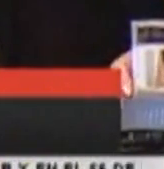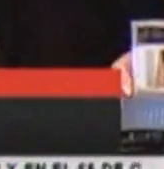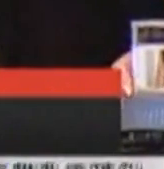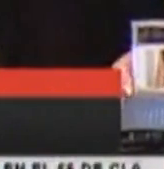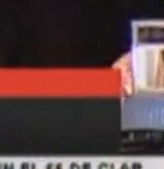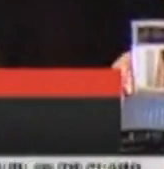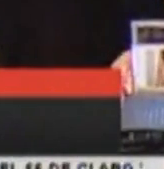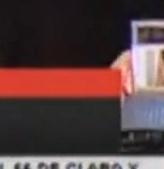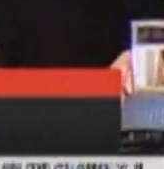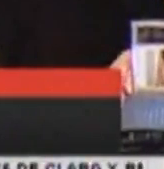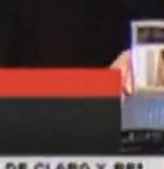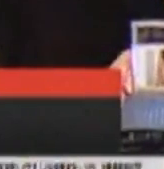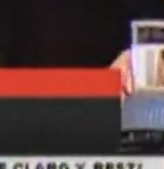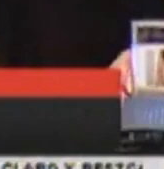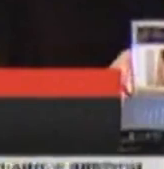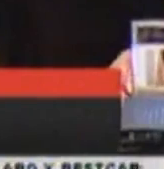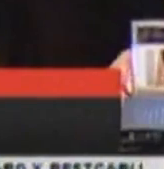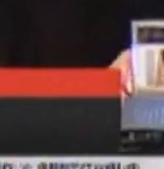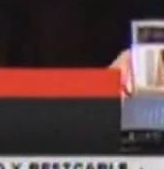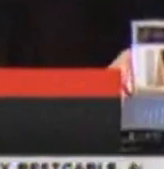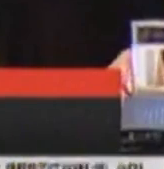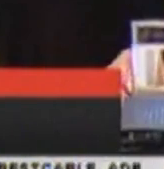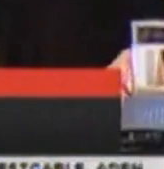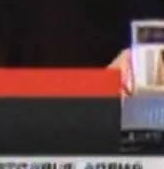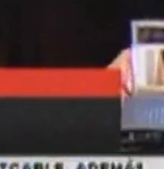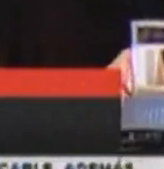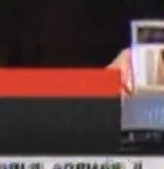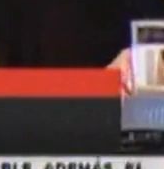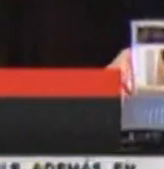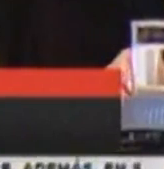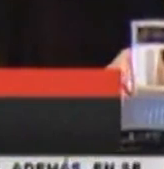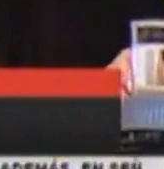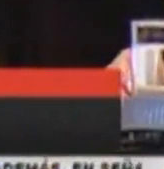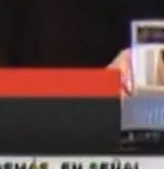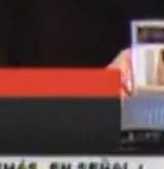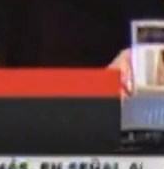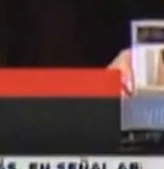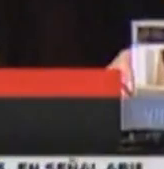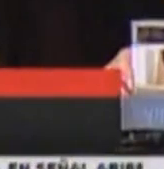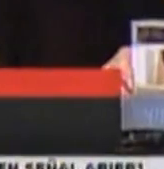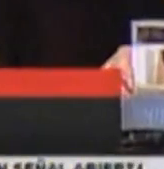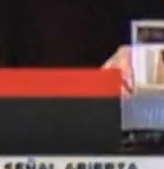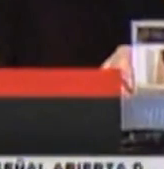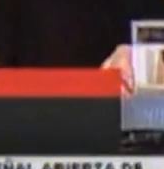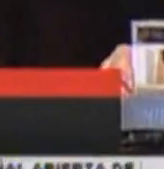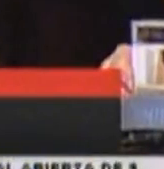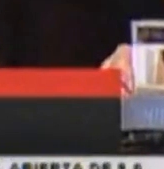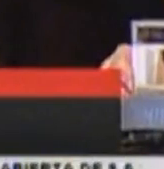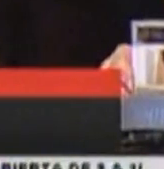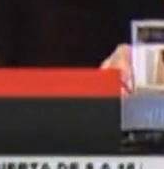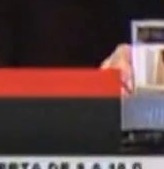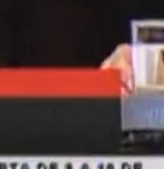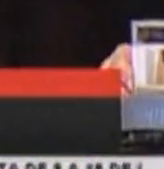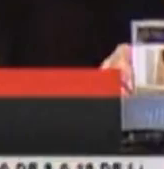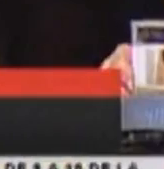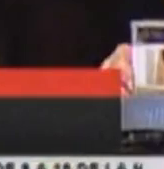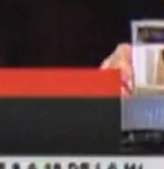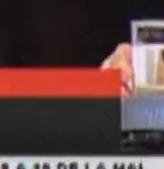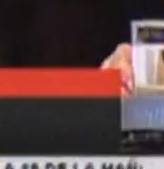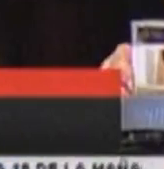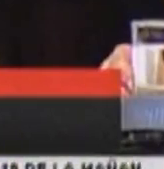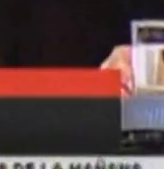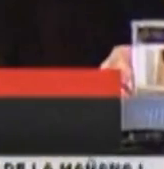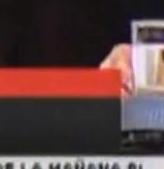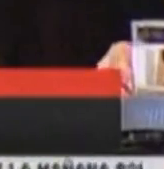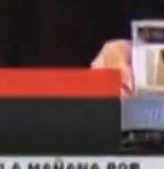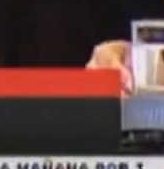de ahí darle información, sobre todo a los gobiernos regionales, para que puedan diseñar política en un territorio, ¿no es cierto?, con la suma de las